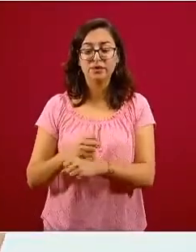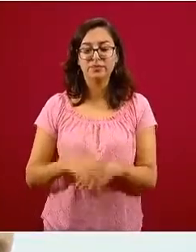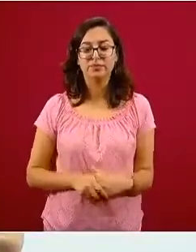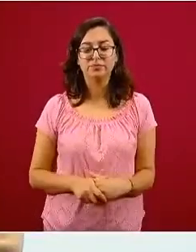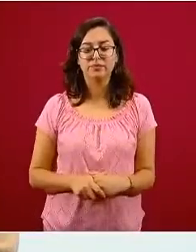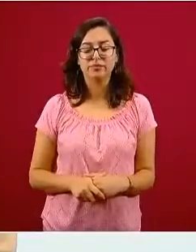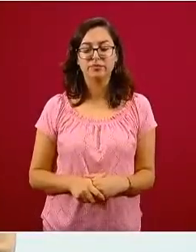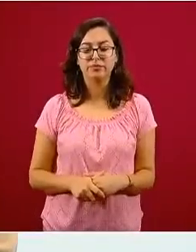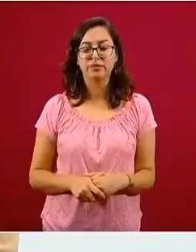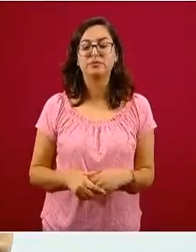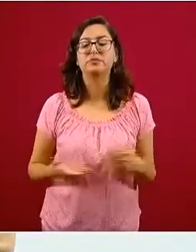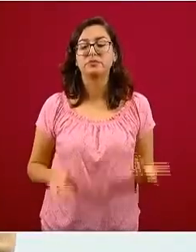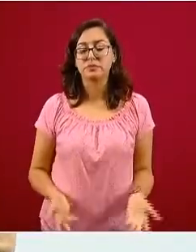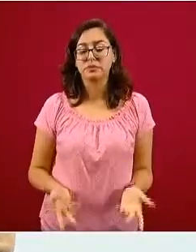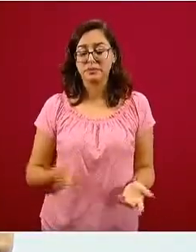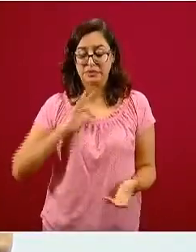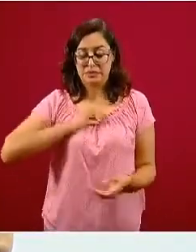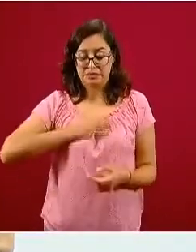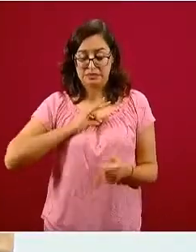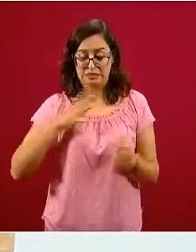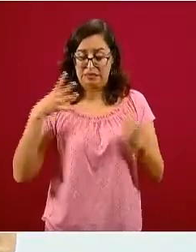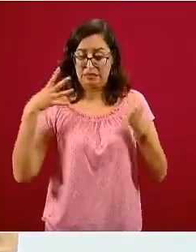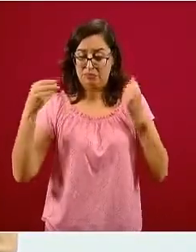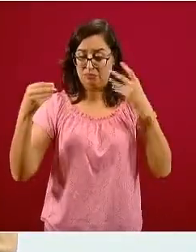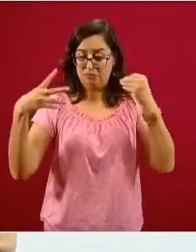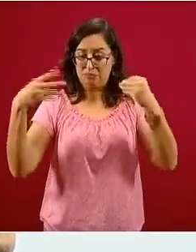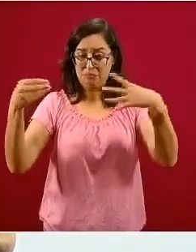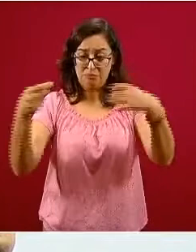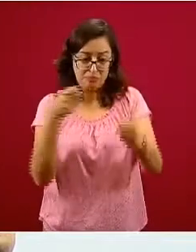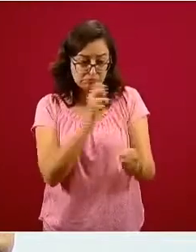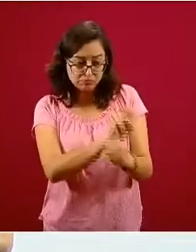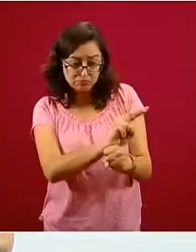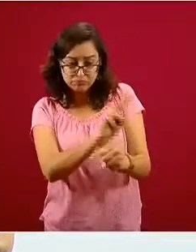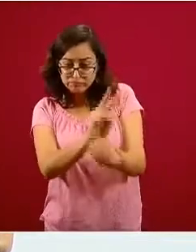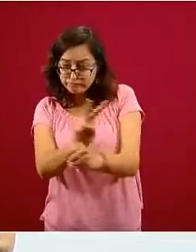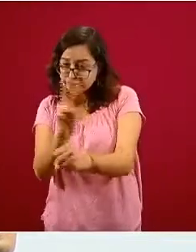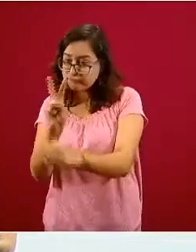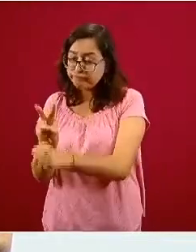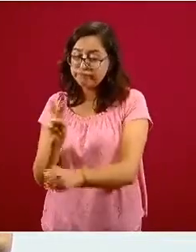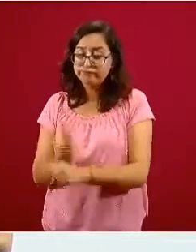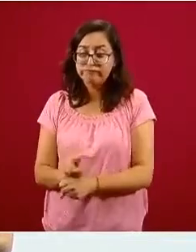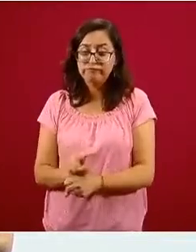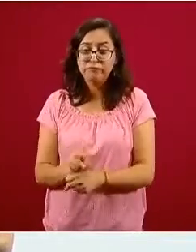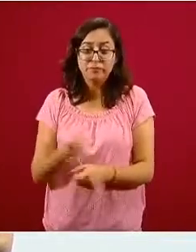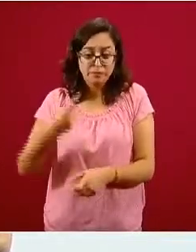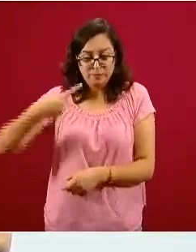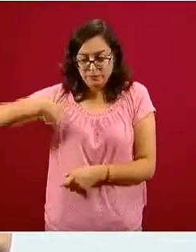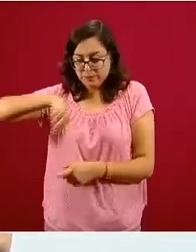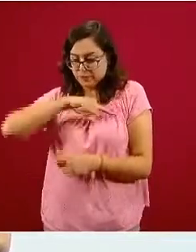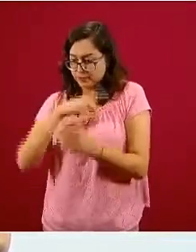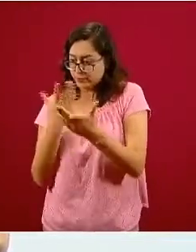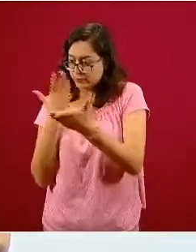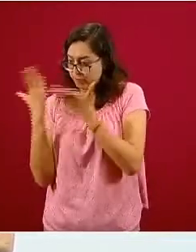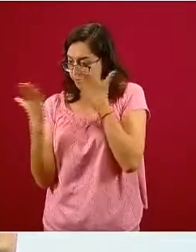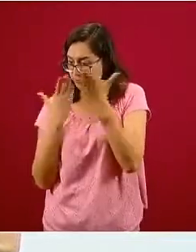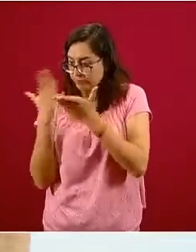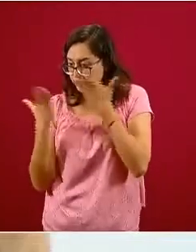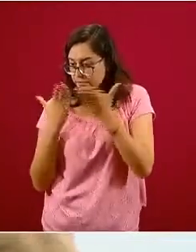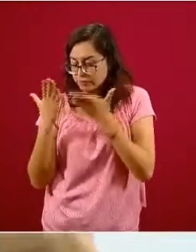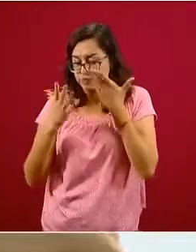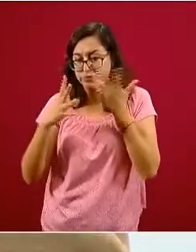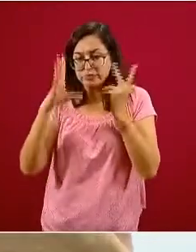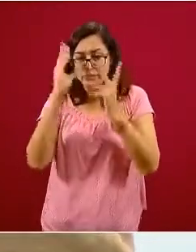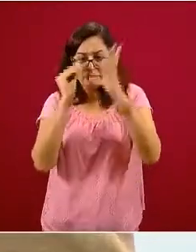campo de la epidemiología es la ciencia básica de la salud pública y quienes nos entrenamos en la